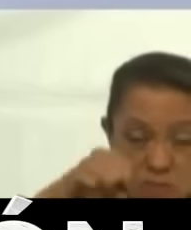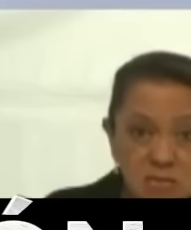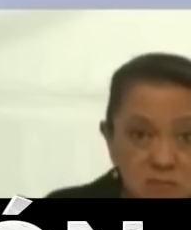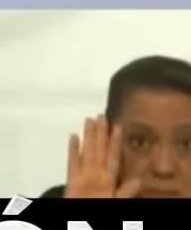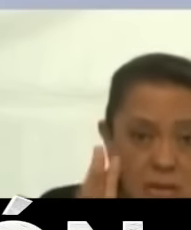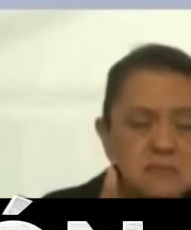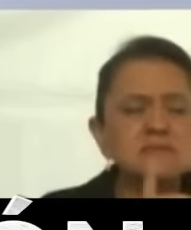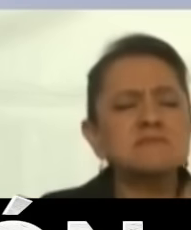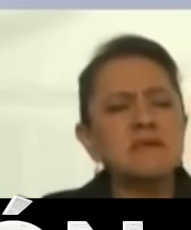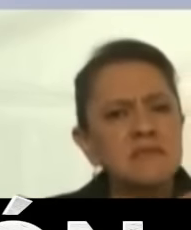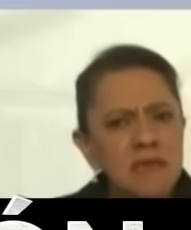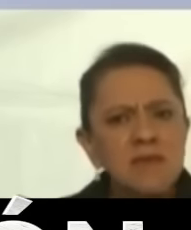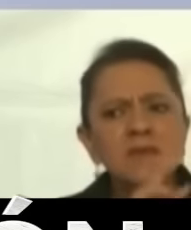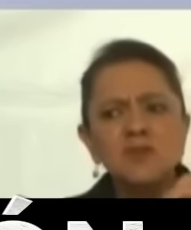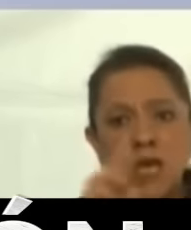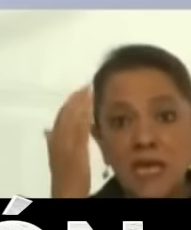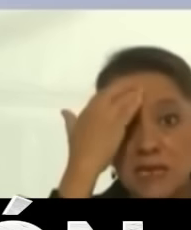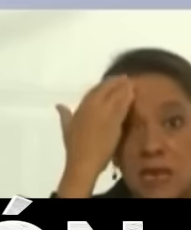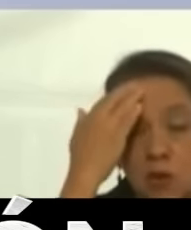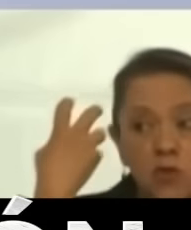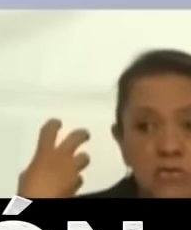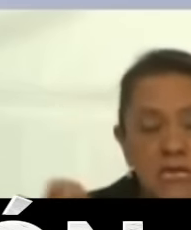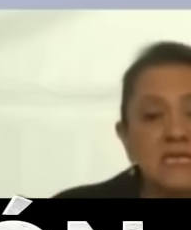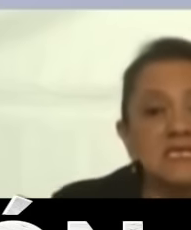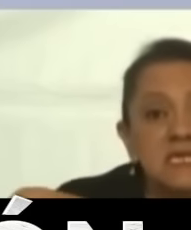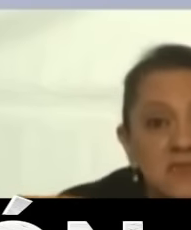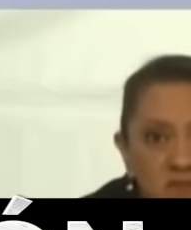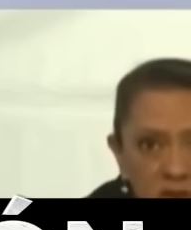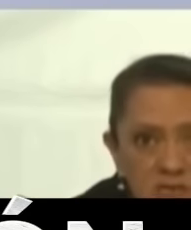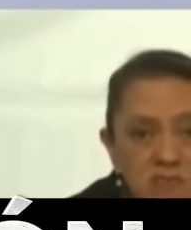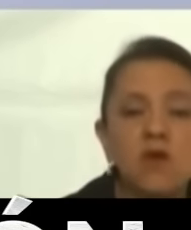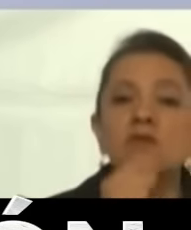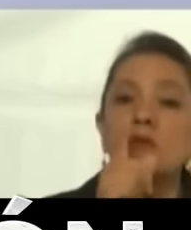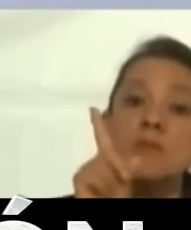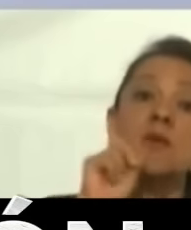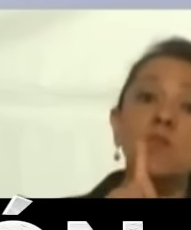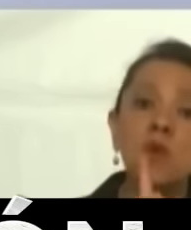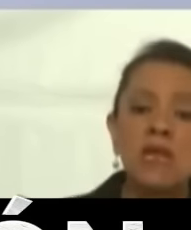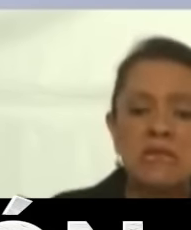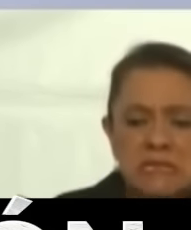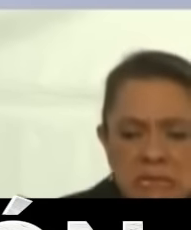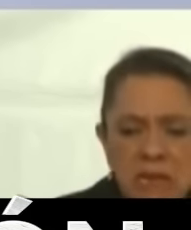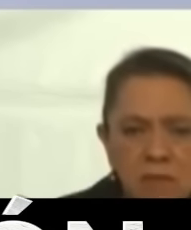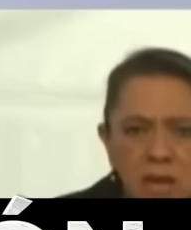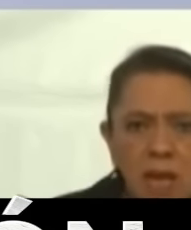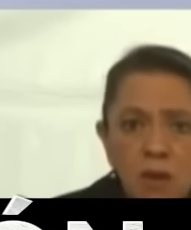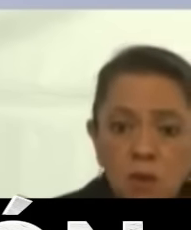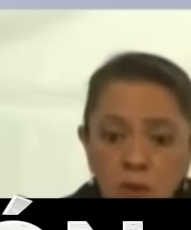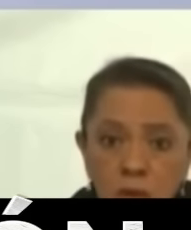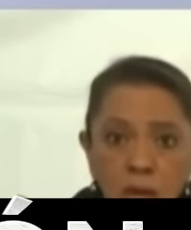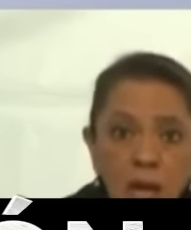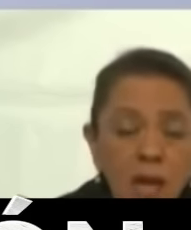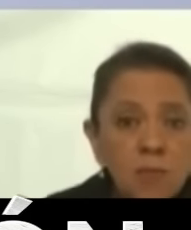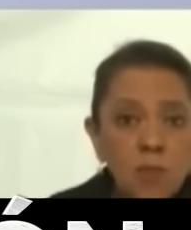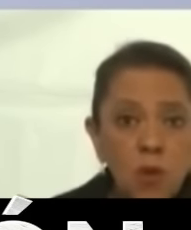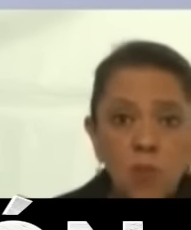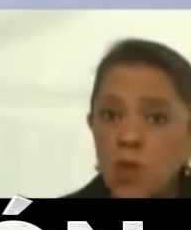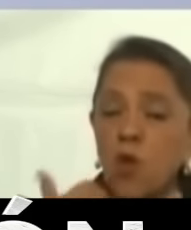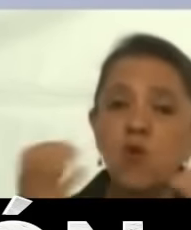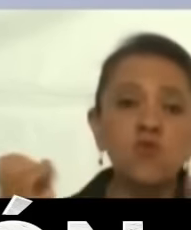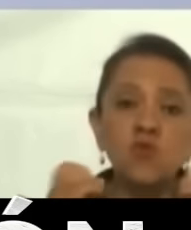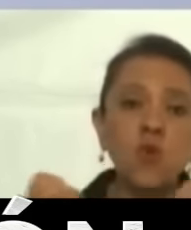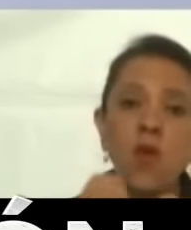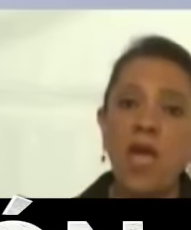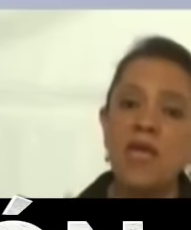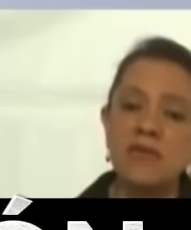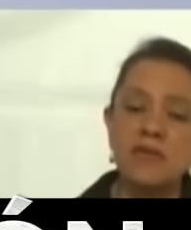ese esfuerzo. Las mujeres que trabajaron en el campo, que no tenían un trabajo con seguridad social,